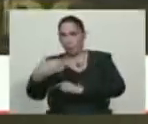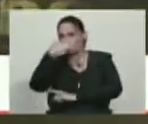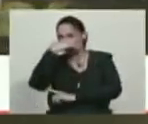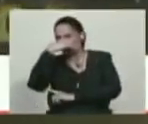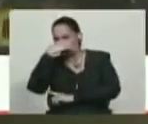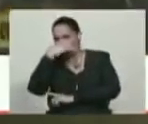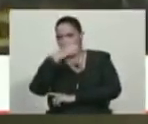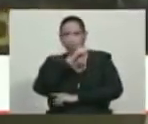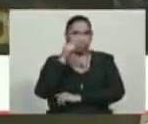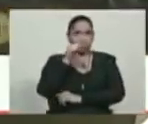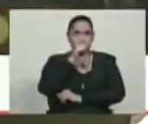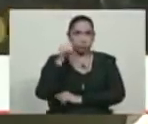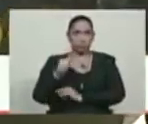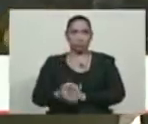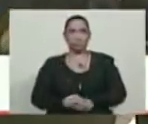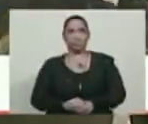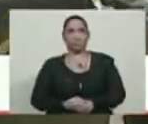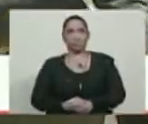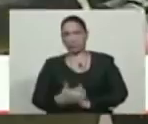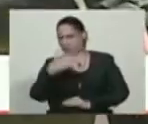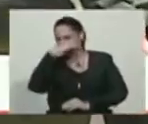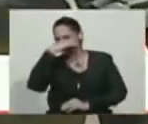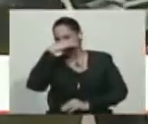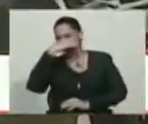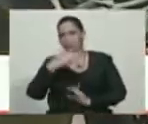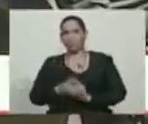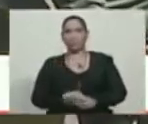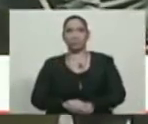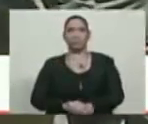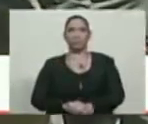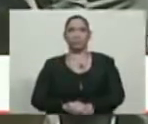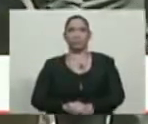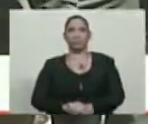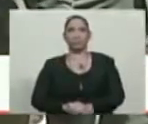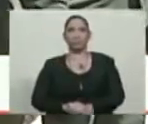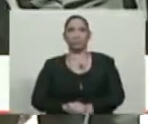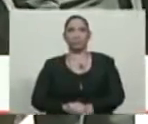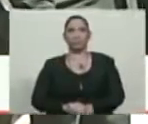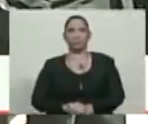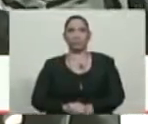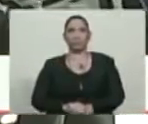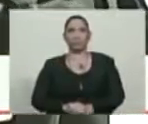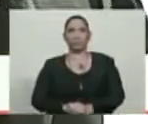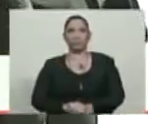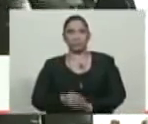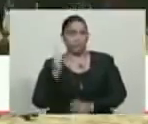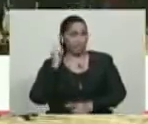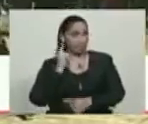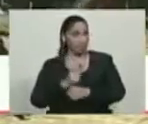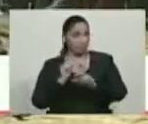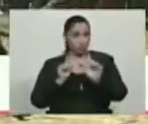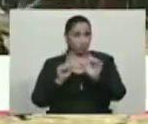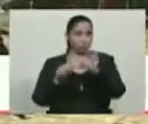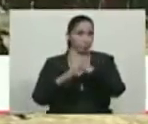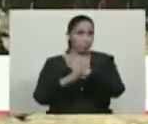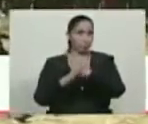narcotráfico, el terrorismo. Así debe continuar el